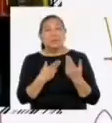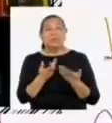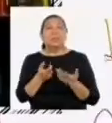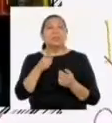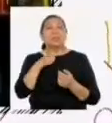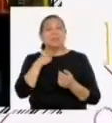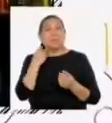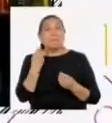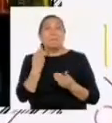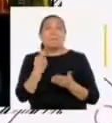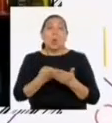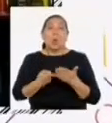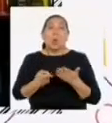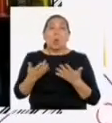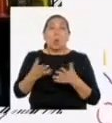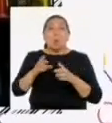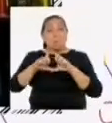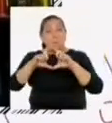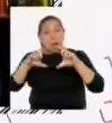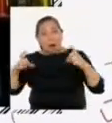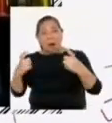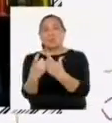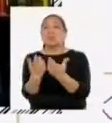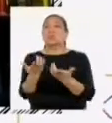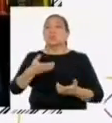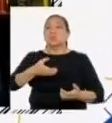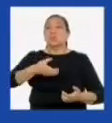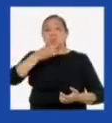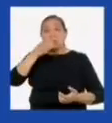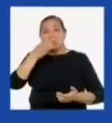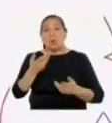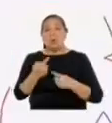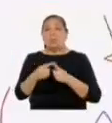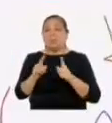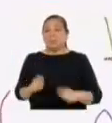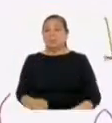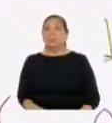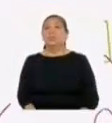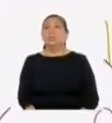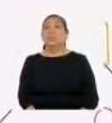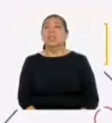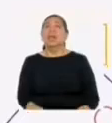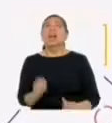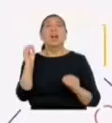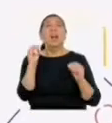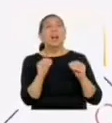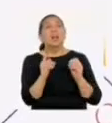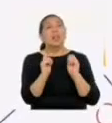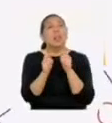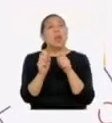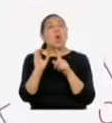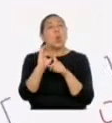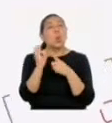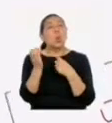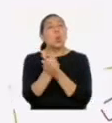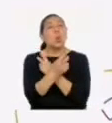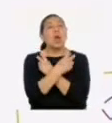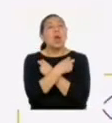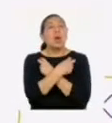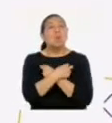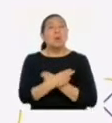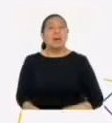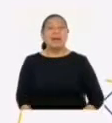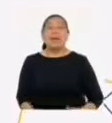roles de sacerdotisa por los juegos de vasos y cuencos para las ceremonias. ¿Qué aportes nos ha brindado la cultura